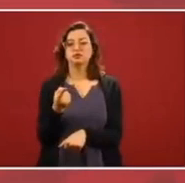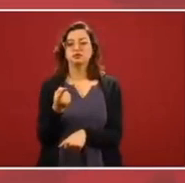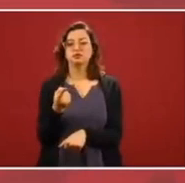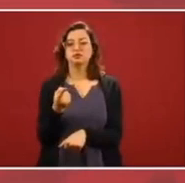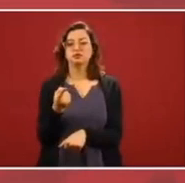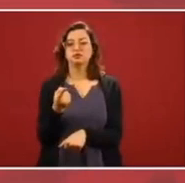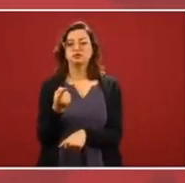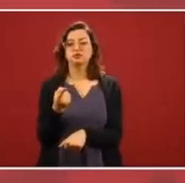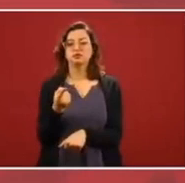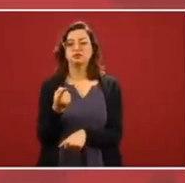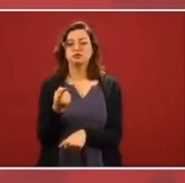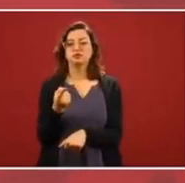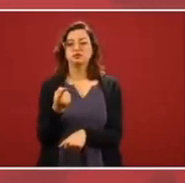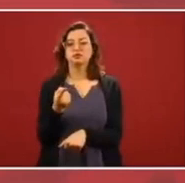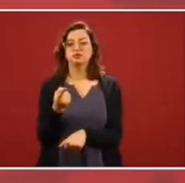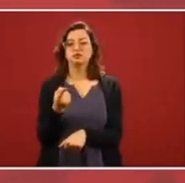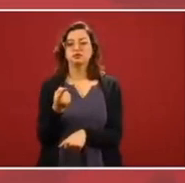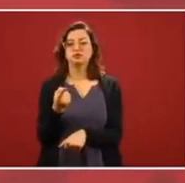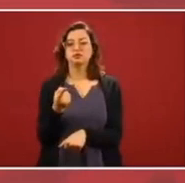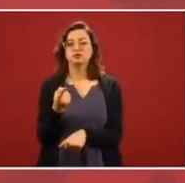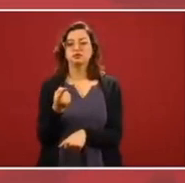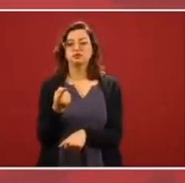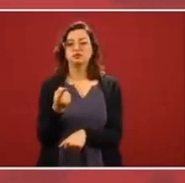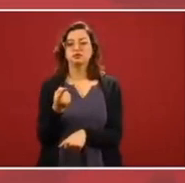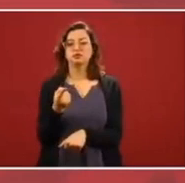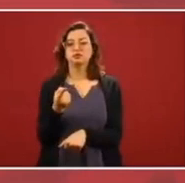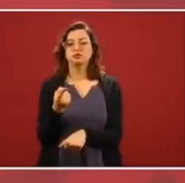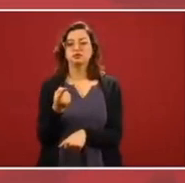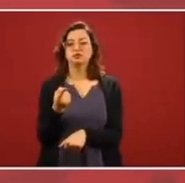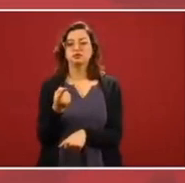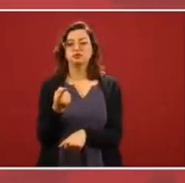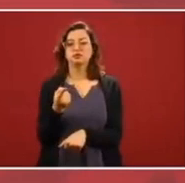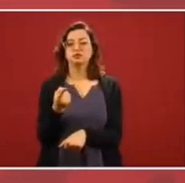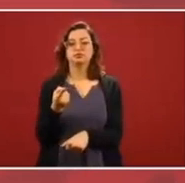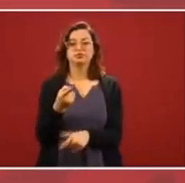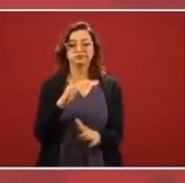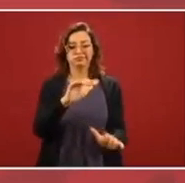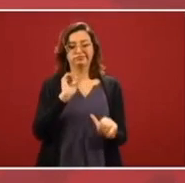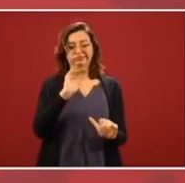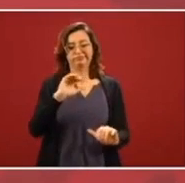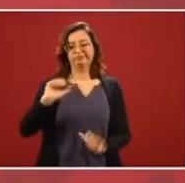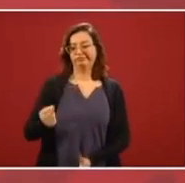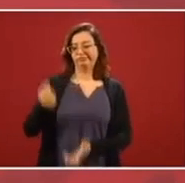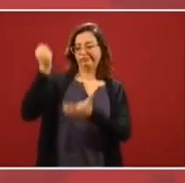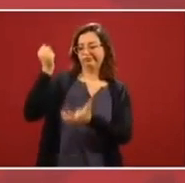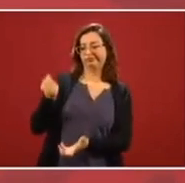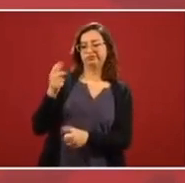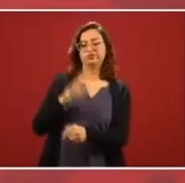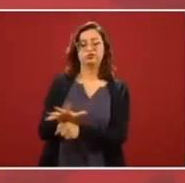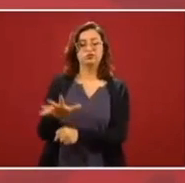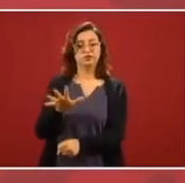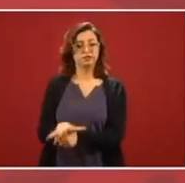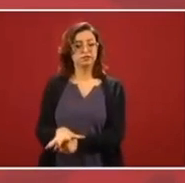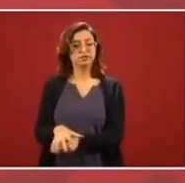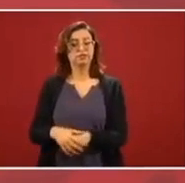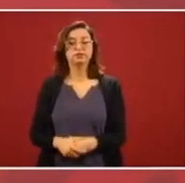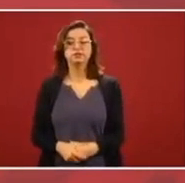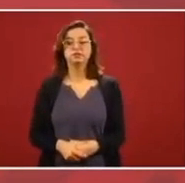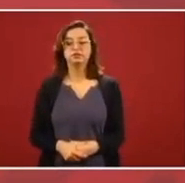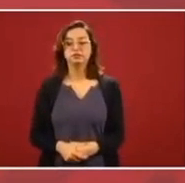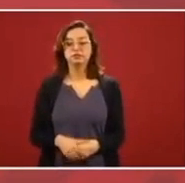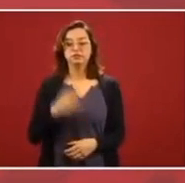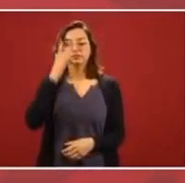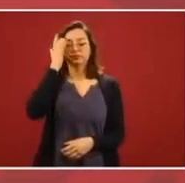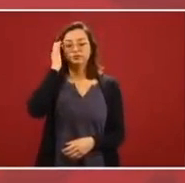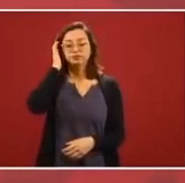obvious when people look it up. Okay.